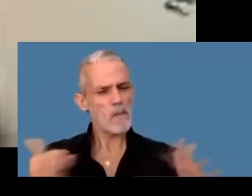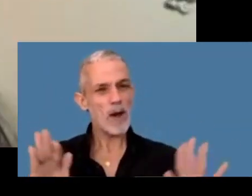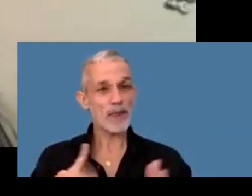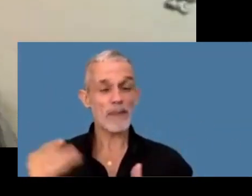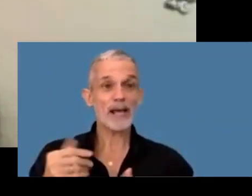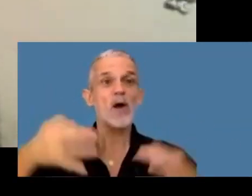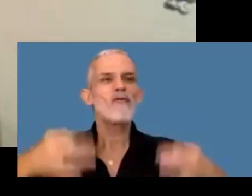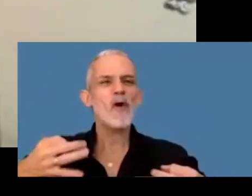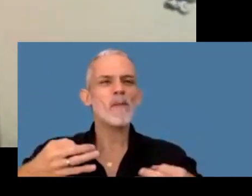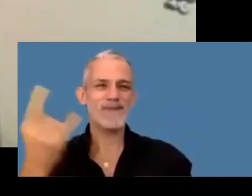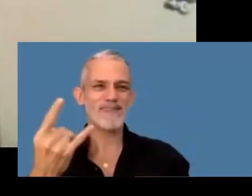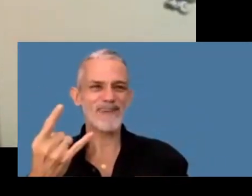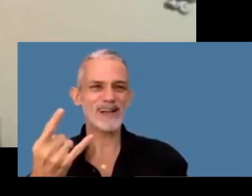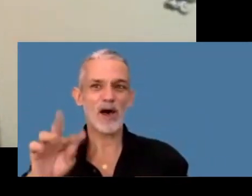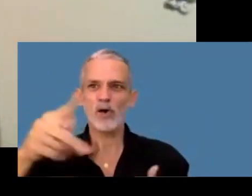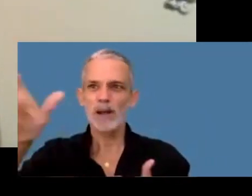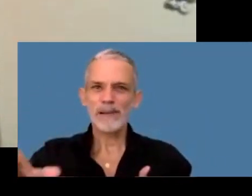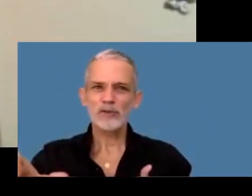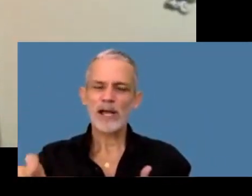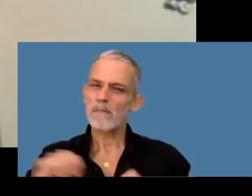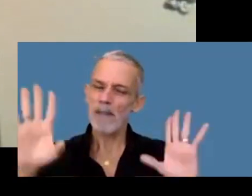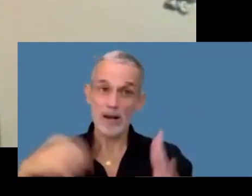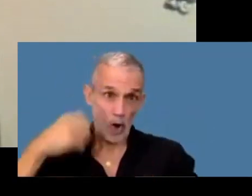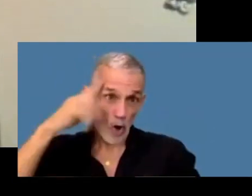Perfecto. Y con respecto al